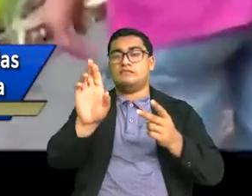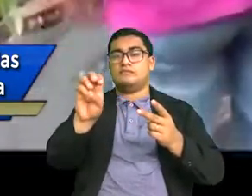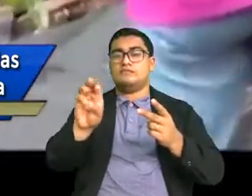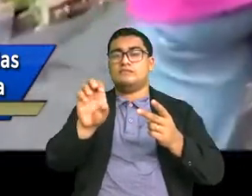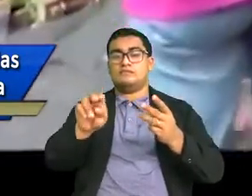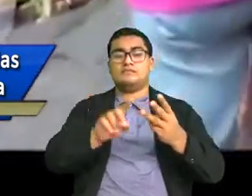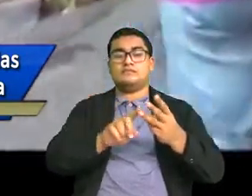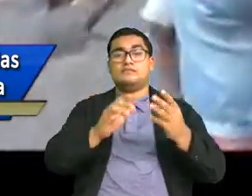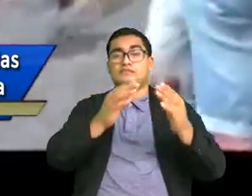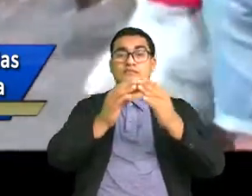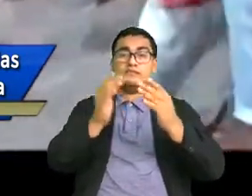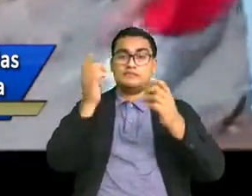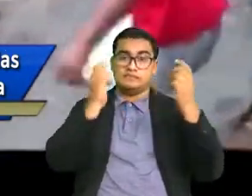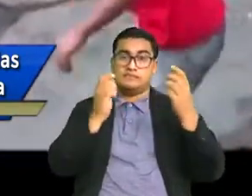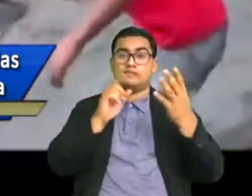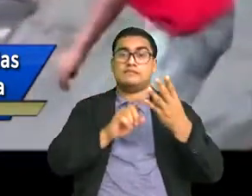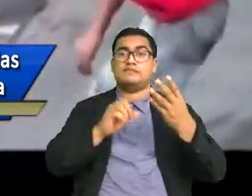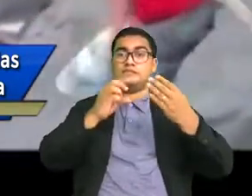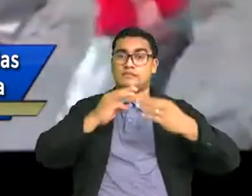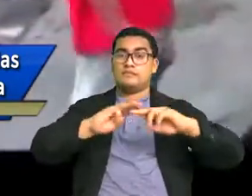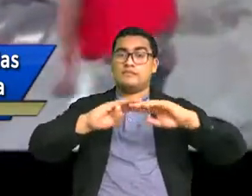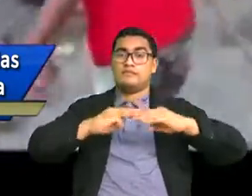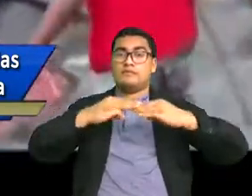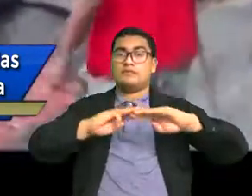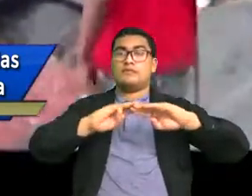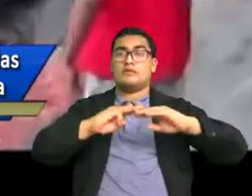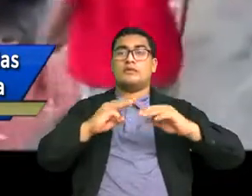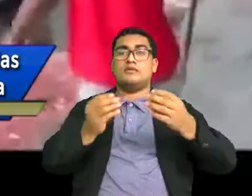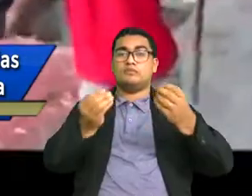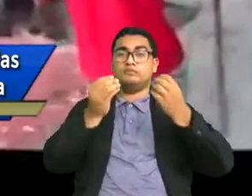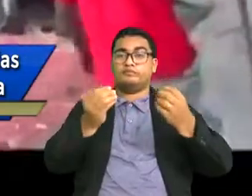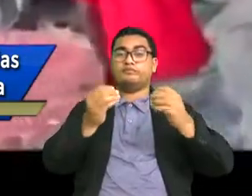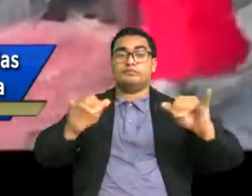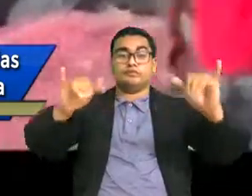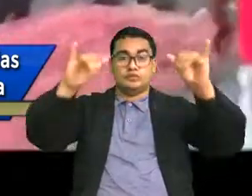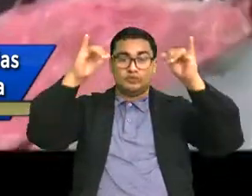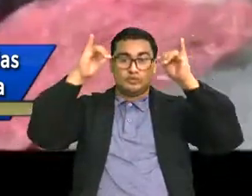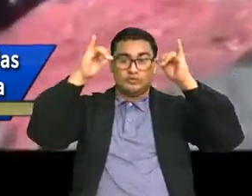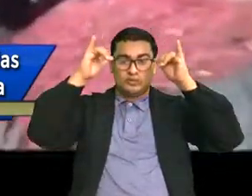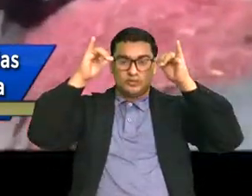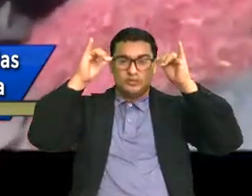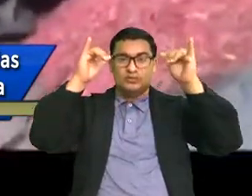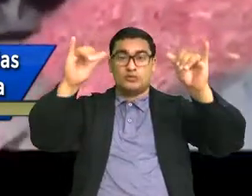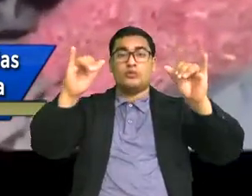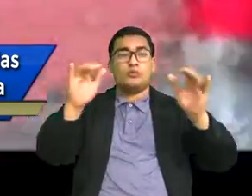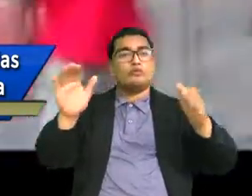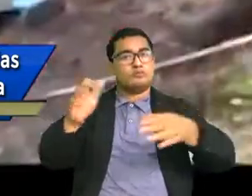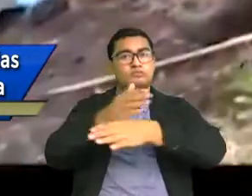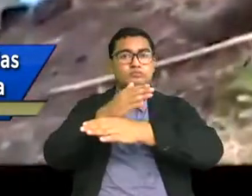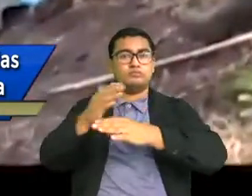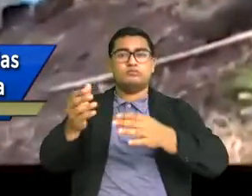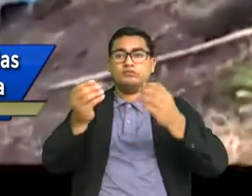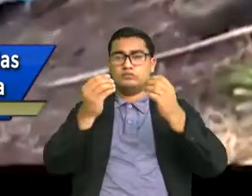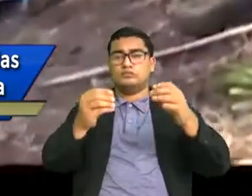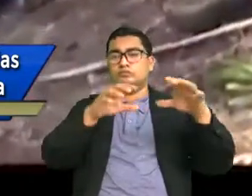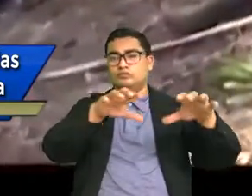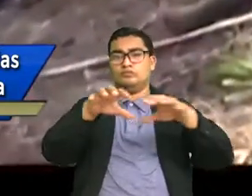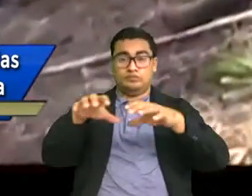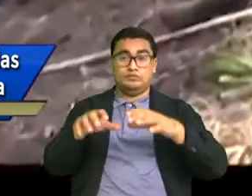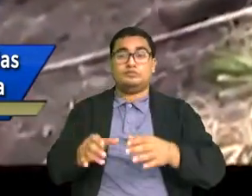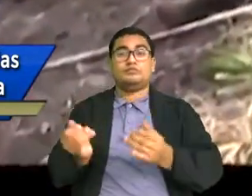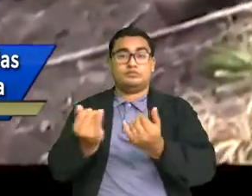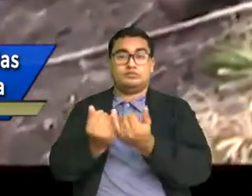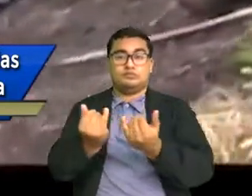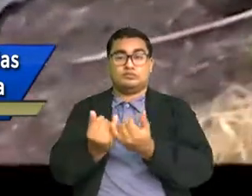tenemos que predomina bastante pues este lo que es un poco ganadería mayor menor pero también tenemos granos básicos y hortalizas